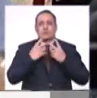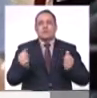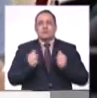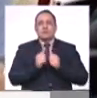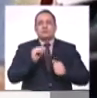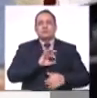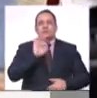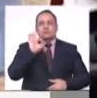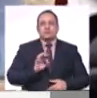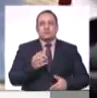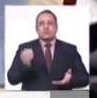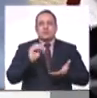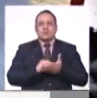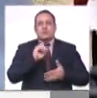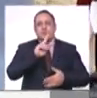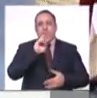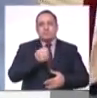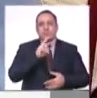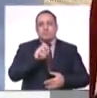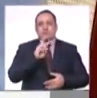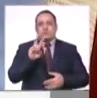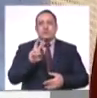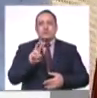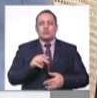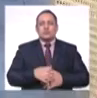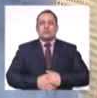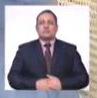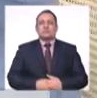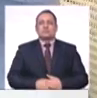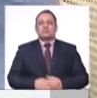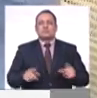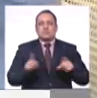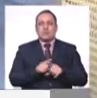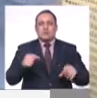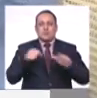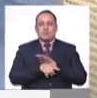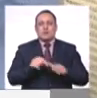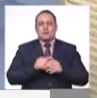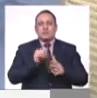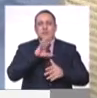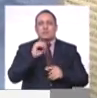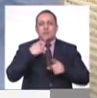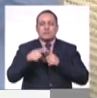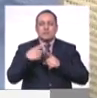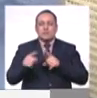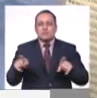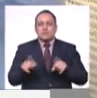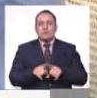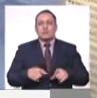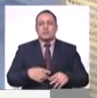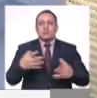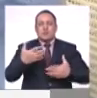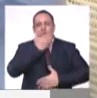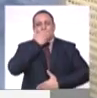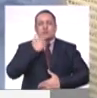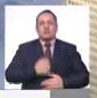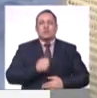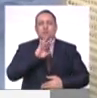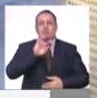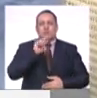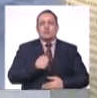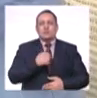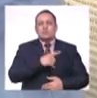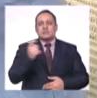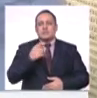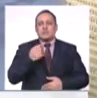50% más que el año 2022 por extorsión. Sicariato de más de 500 crímenes. Secuestros, 4.060 denuncias,